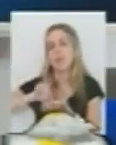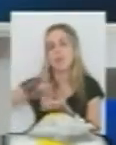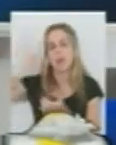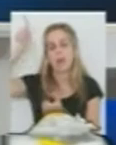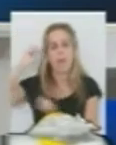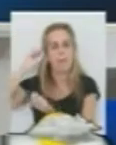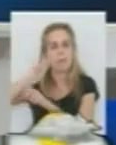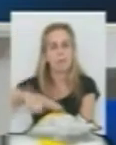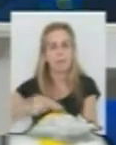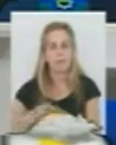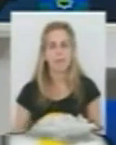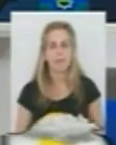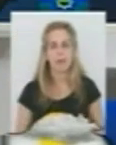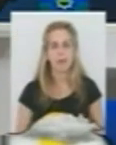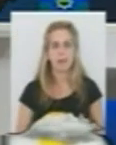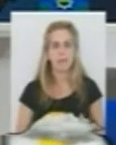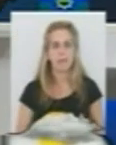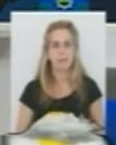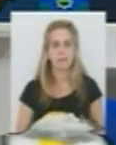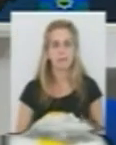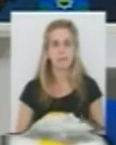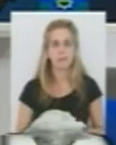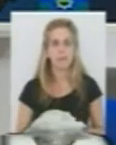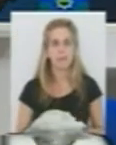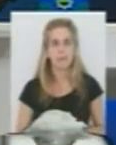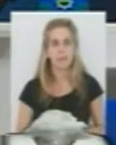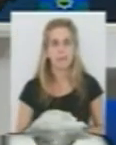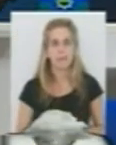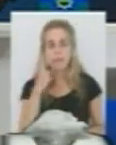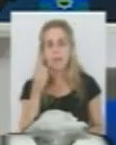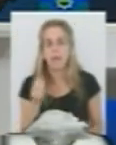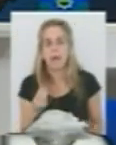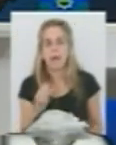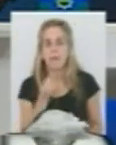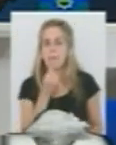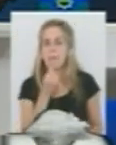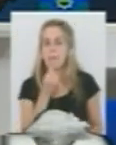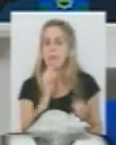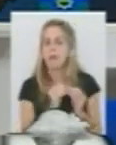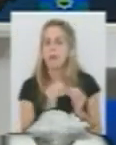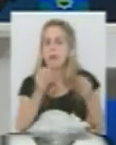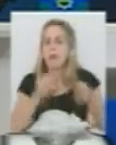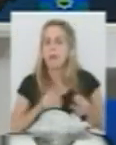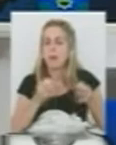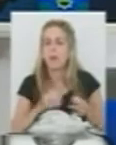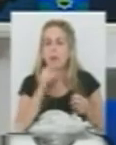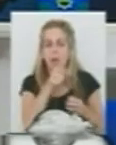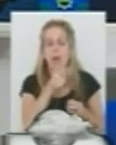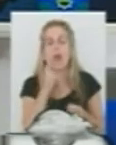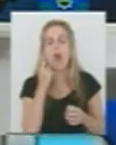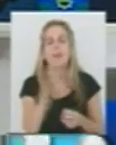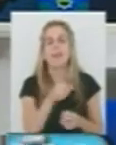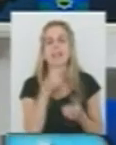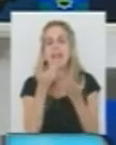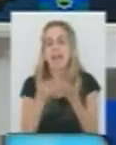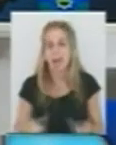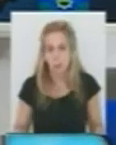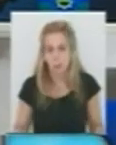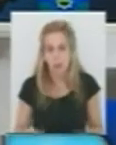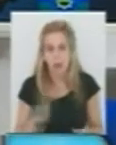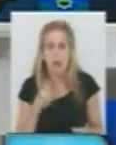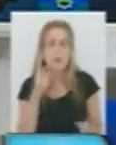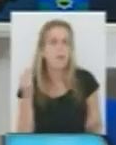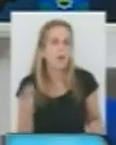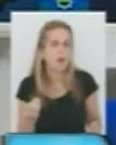dice. Okay. Bueno, vamos a ver. Vamos a ver por qué realmente renunció Martín Insaurralde. Este es el caminito político que va a hacer